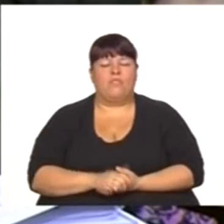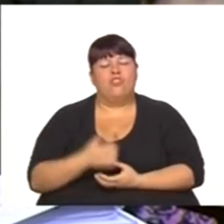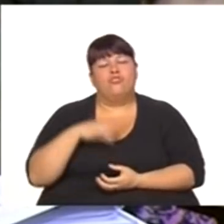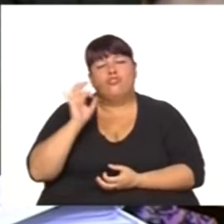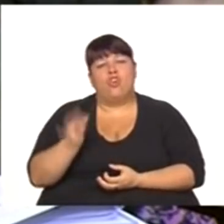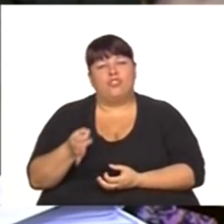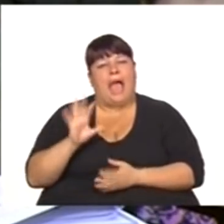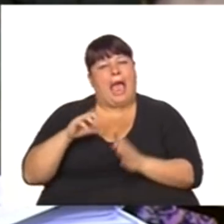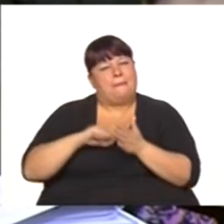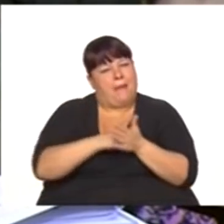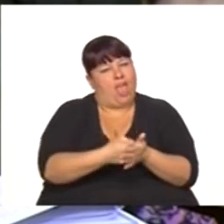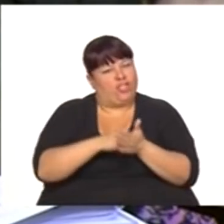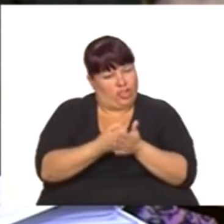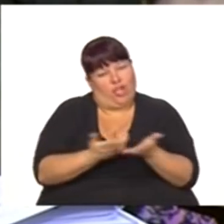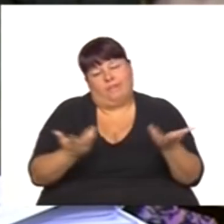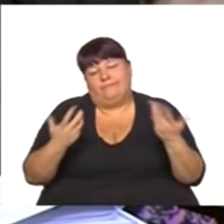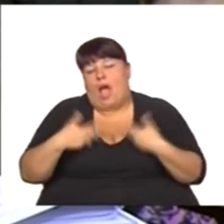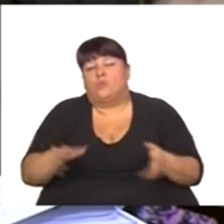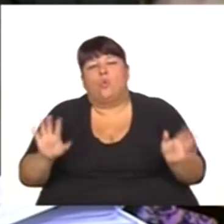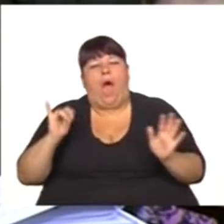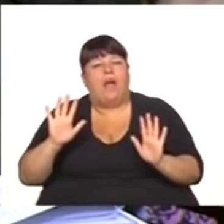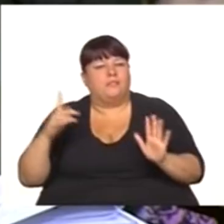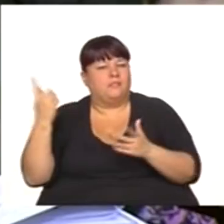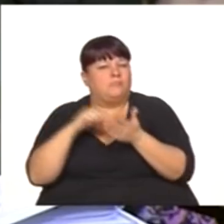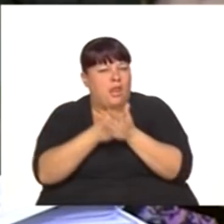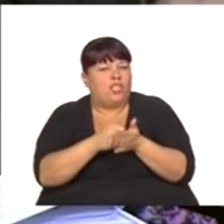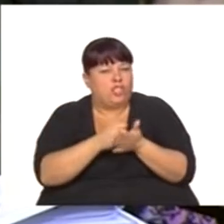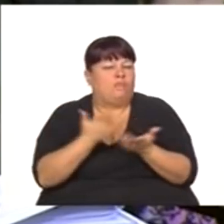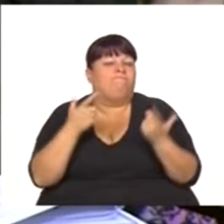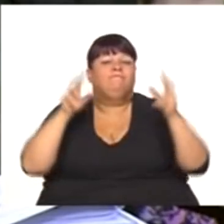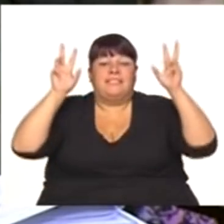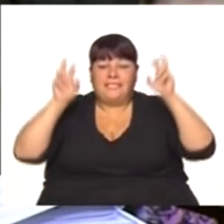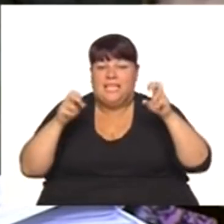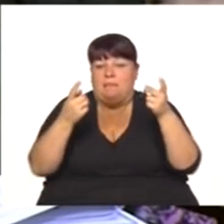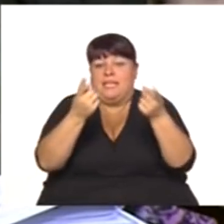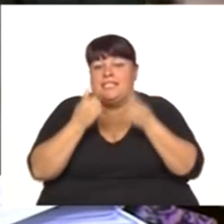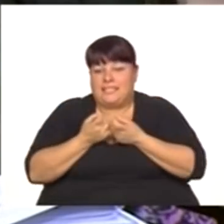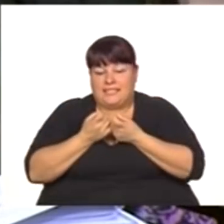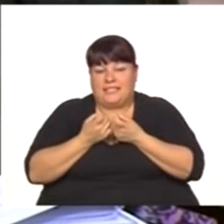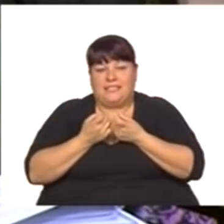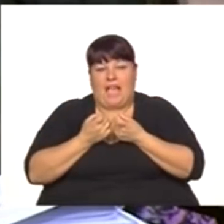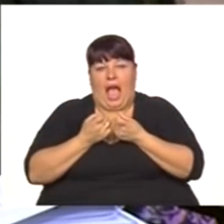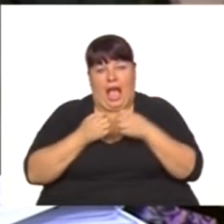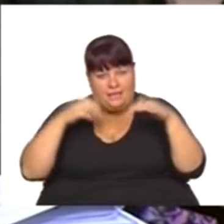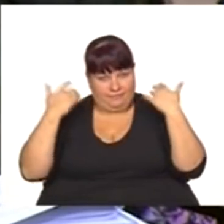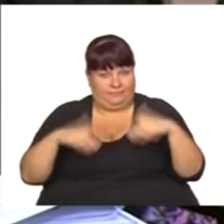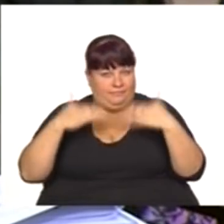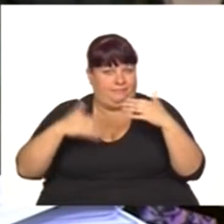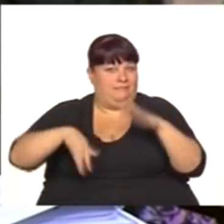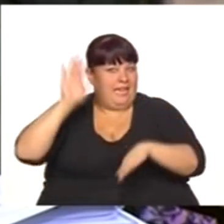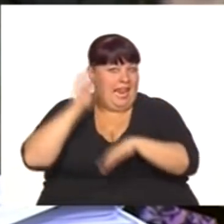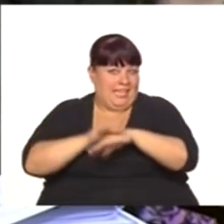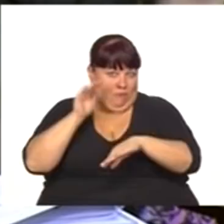Entiendo que hay presiones sobre esto, naturalmente. Estamos hablando de algo que requiere una enorme dosis